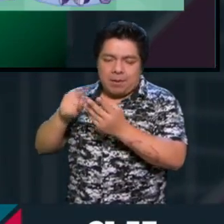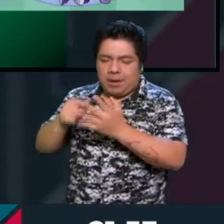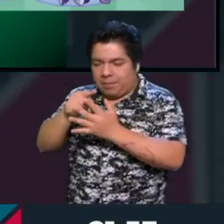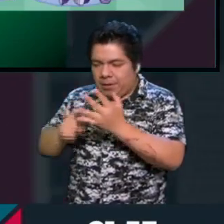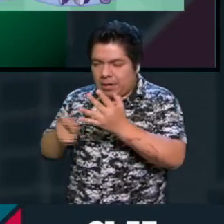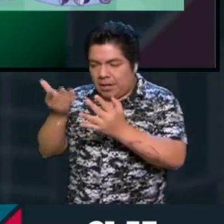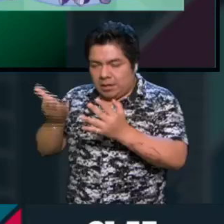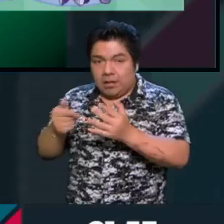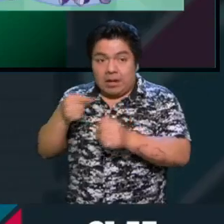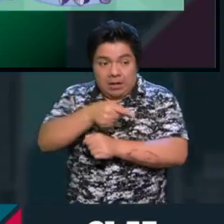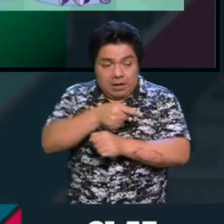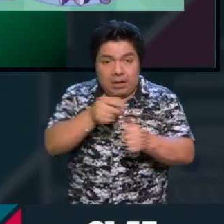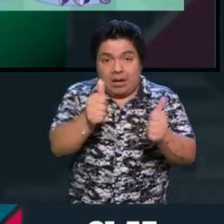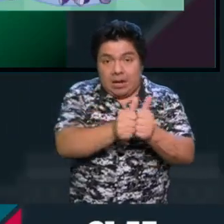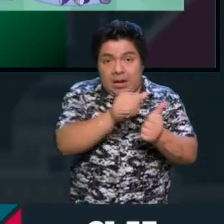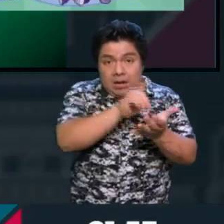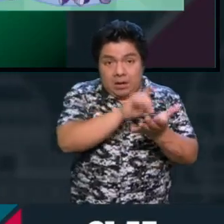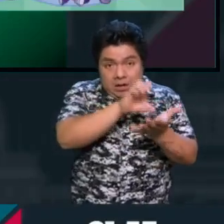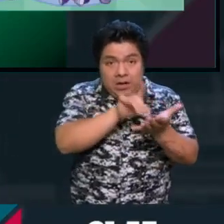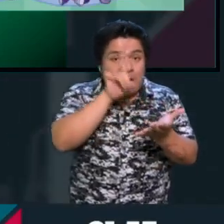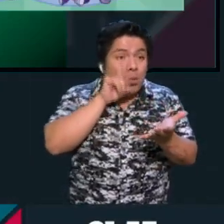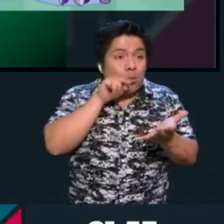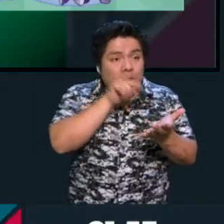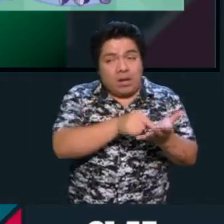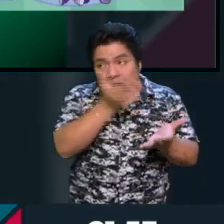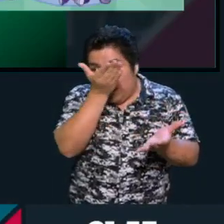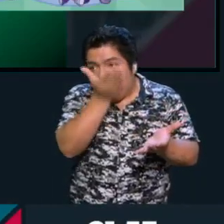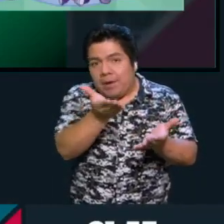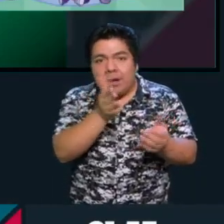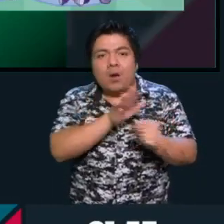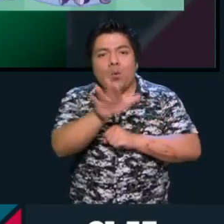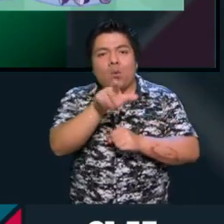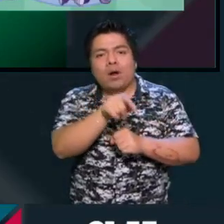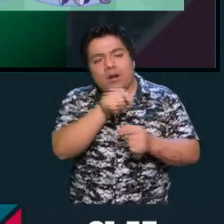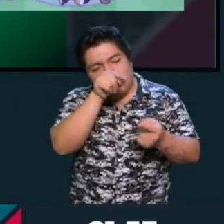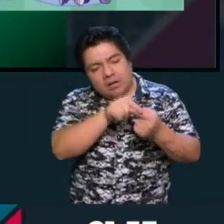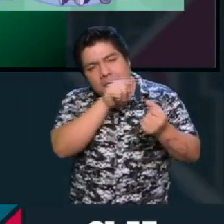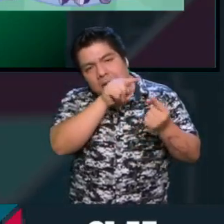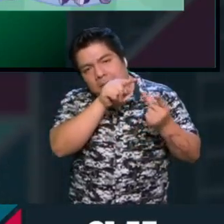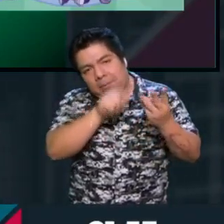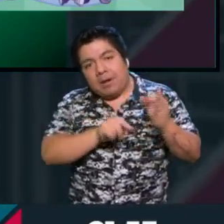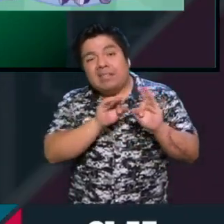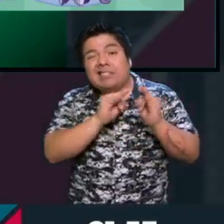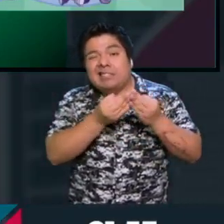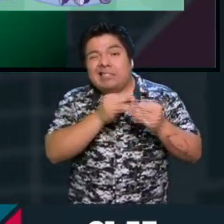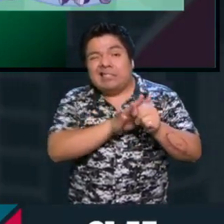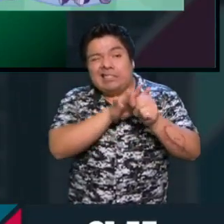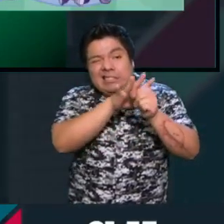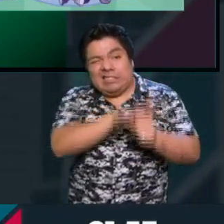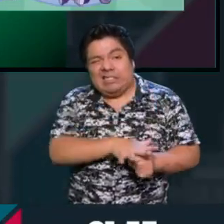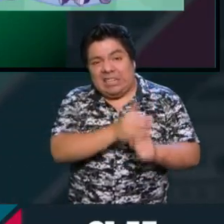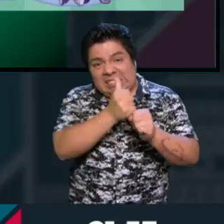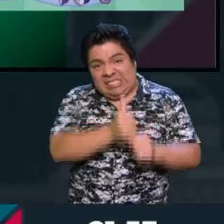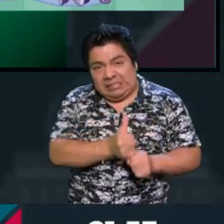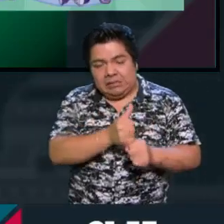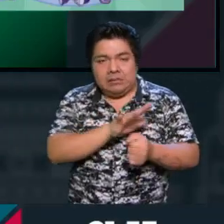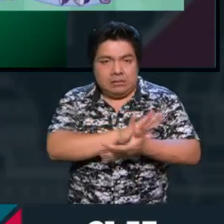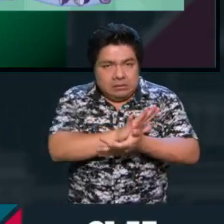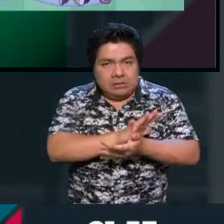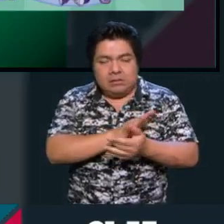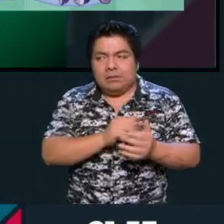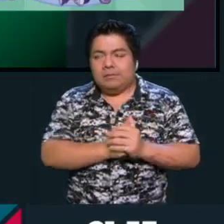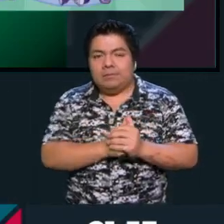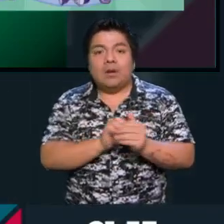mujeres con discapacidad y de estas mujeres que son víctimas de diferentes formas de opresión y de violencia